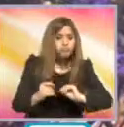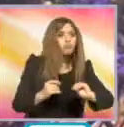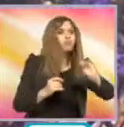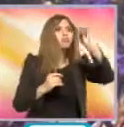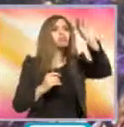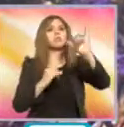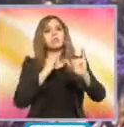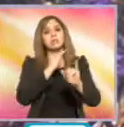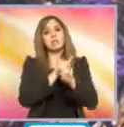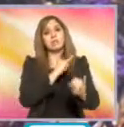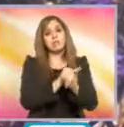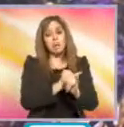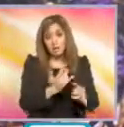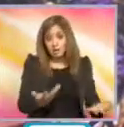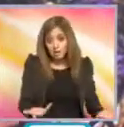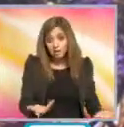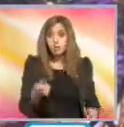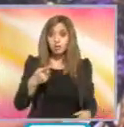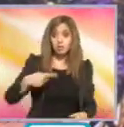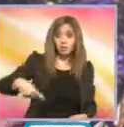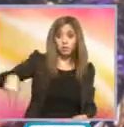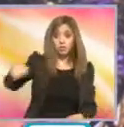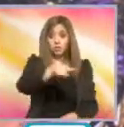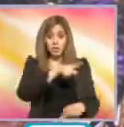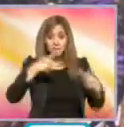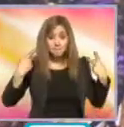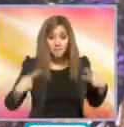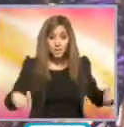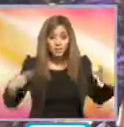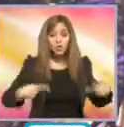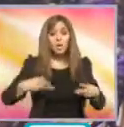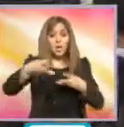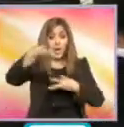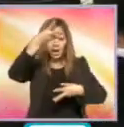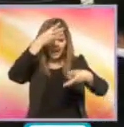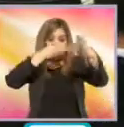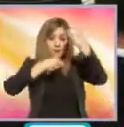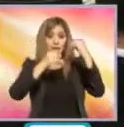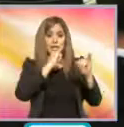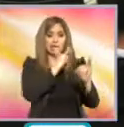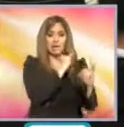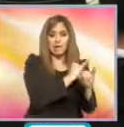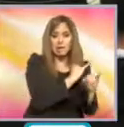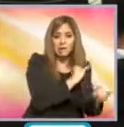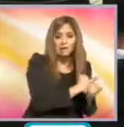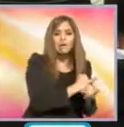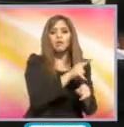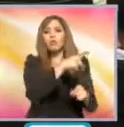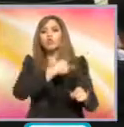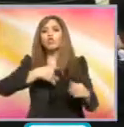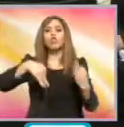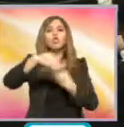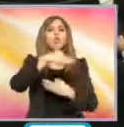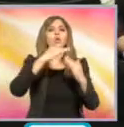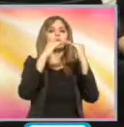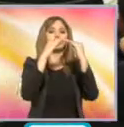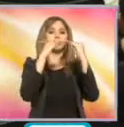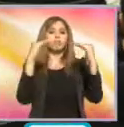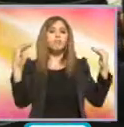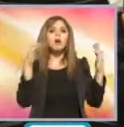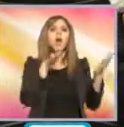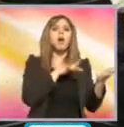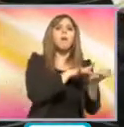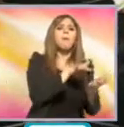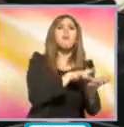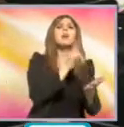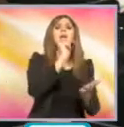sean los resultados. O sea, que si todos nos educáramos vía Internet, seríamos una sociedad homogénea por completo, y los únicos favorecidos serían